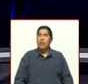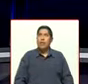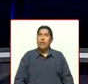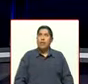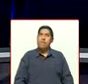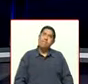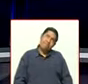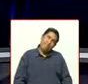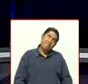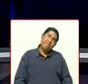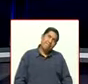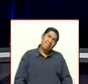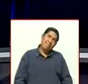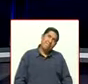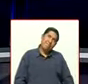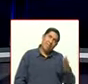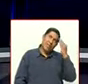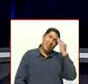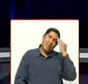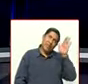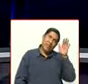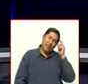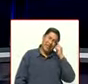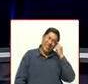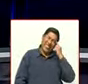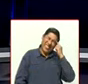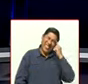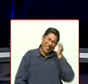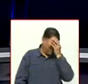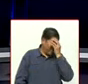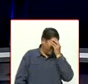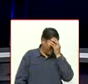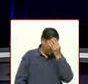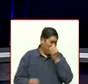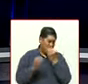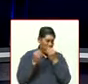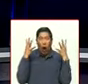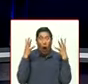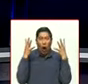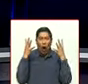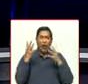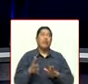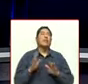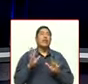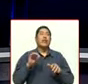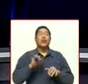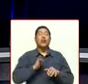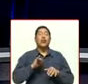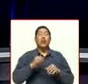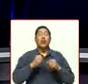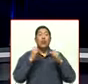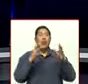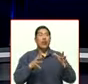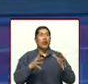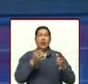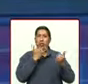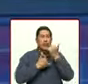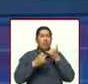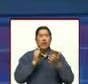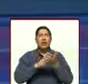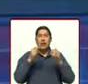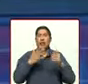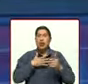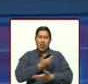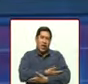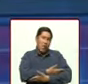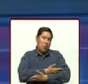Muy controversial realmente, no sé. Sí, no. Yo la pensaría 10 veces, no 3, 10 veces. Yo no la dejaría en este caso a